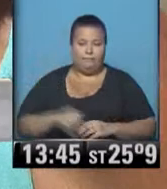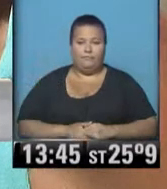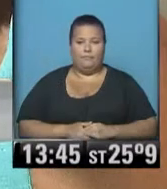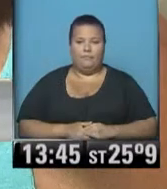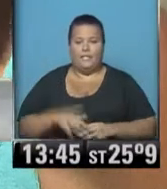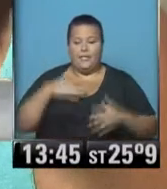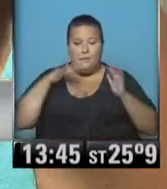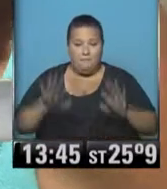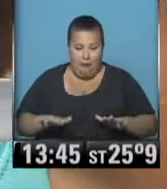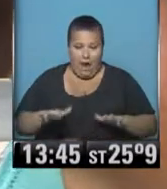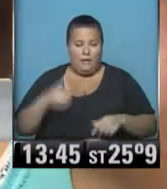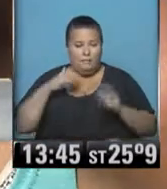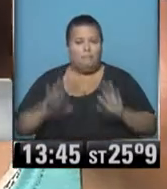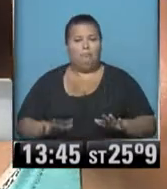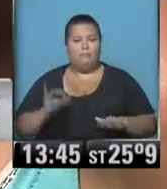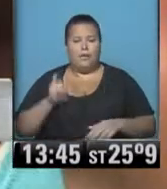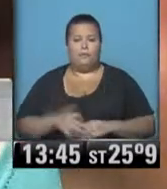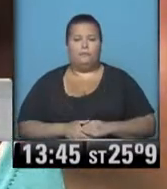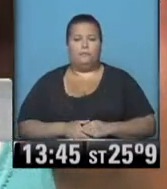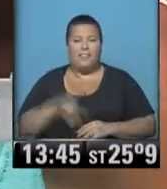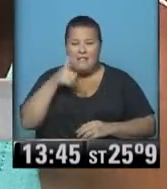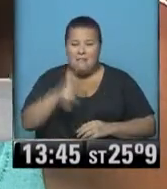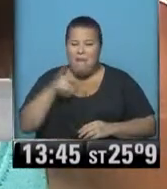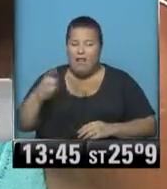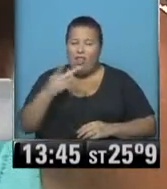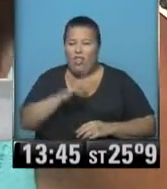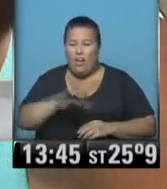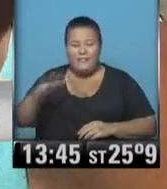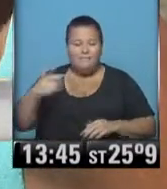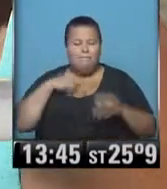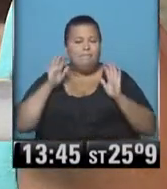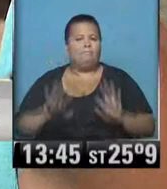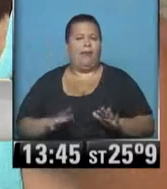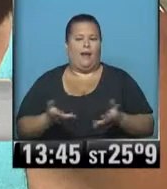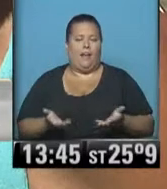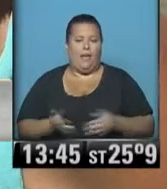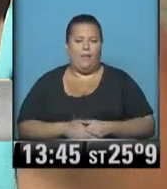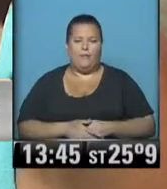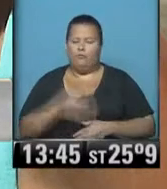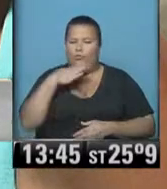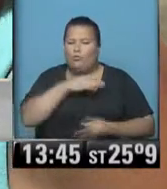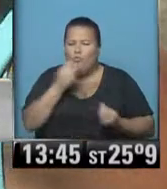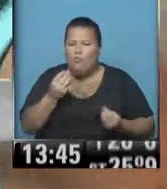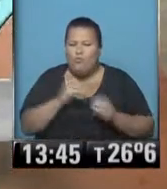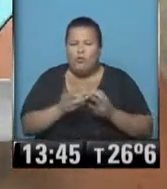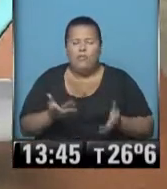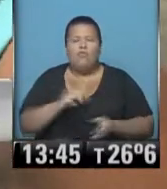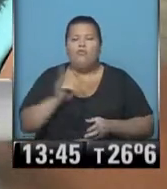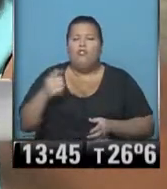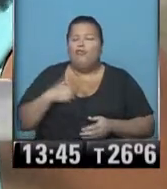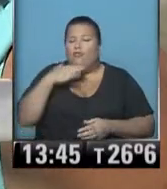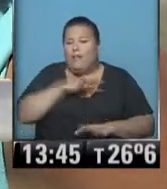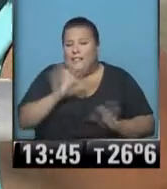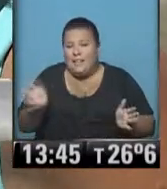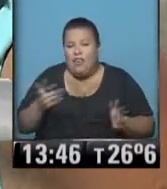Claro, le impactó mucho. El que haya matado a dos criaturas me impactó muchísimo. No se entiende el motivo. No, yo no lo